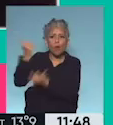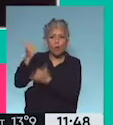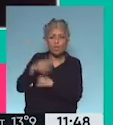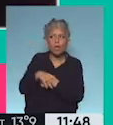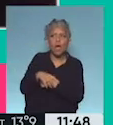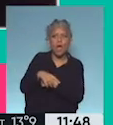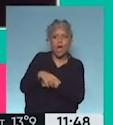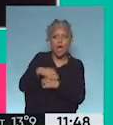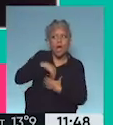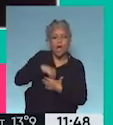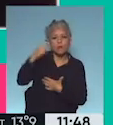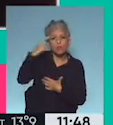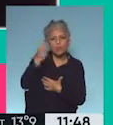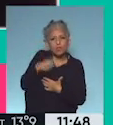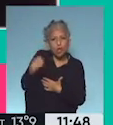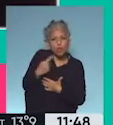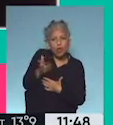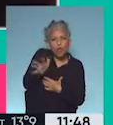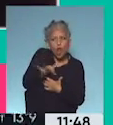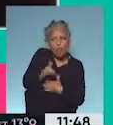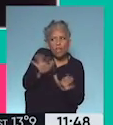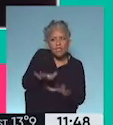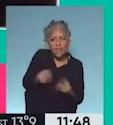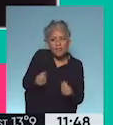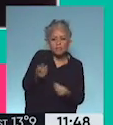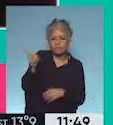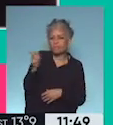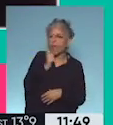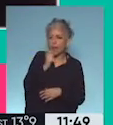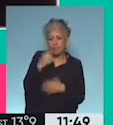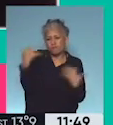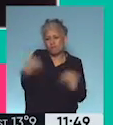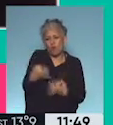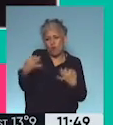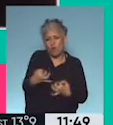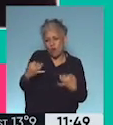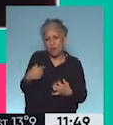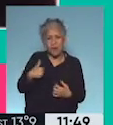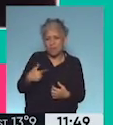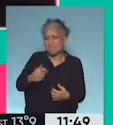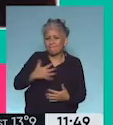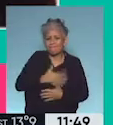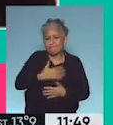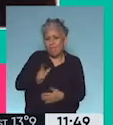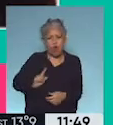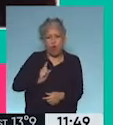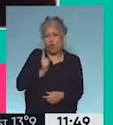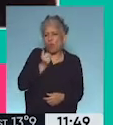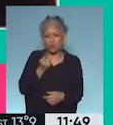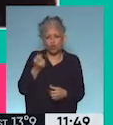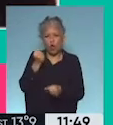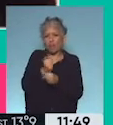hacemos todos los días, ¿no? Es un ejemplo fabuloso. Claro, para mí sí. Fue un orgullo poder